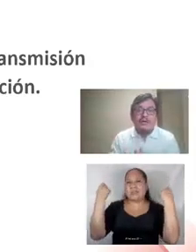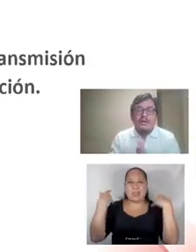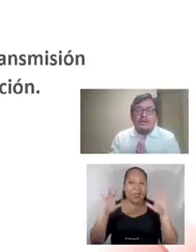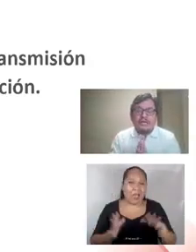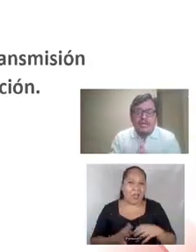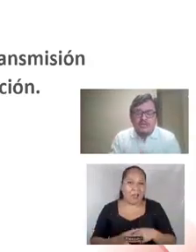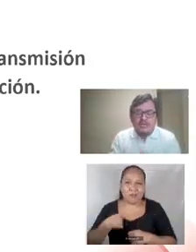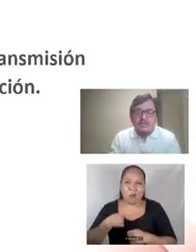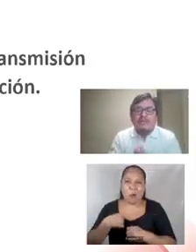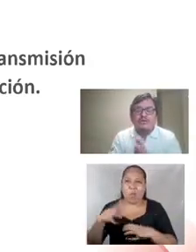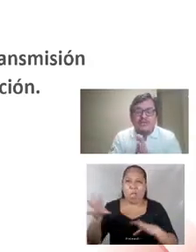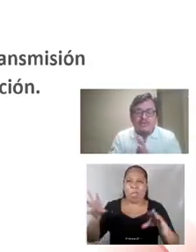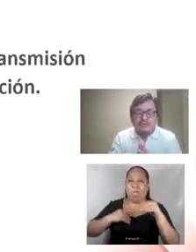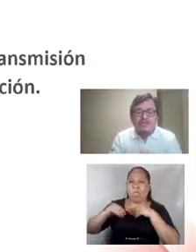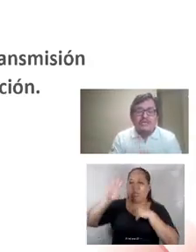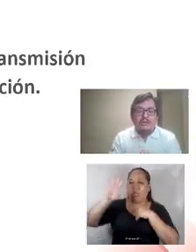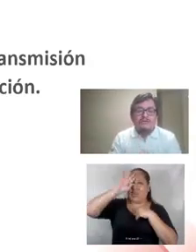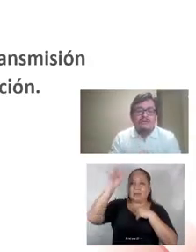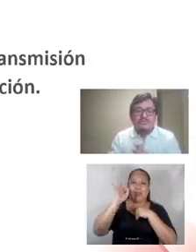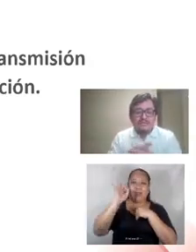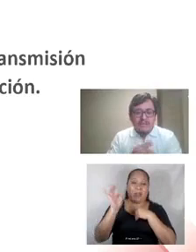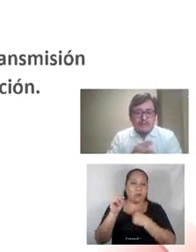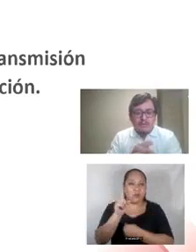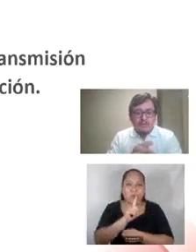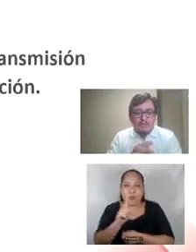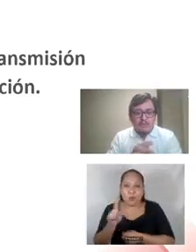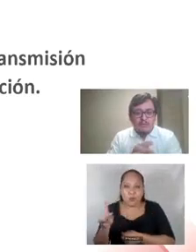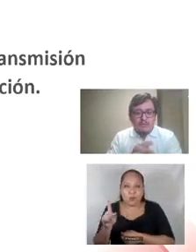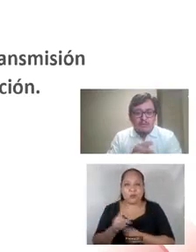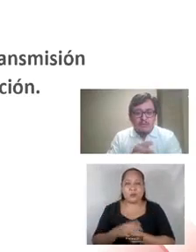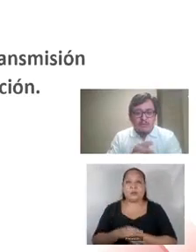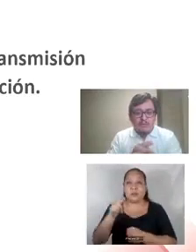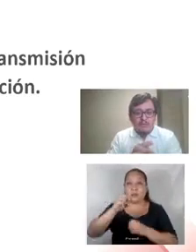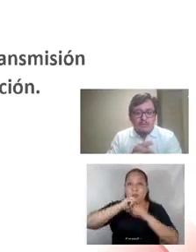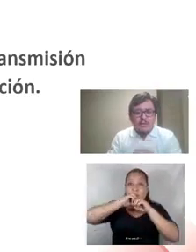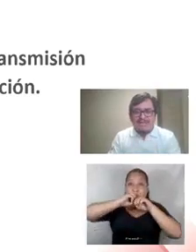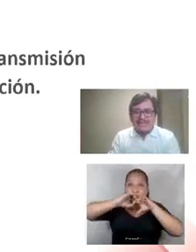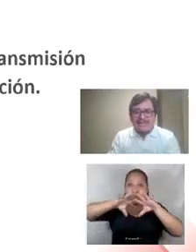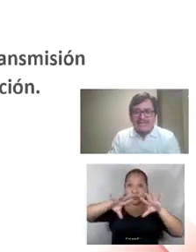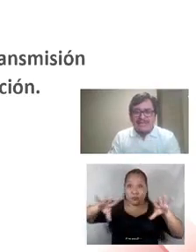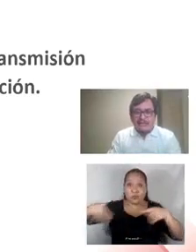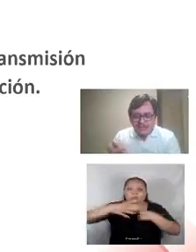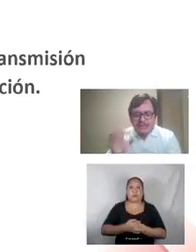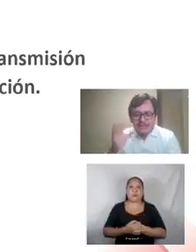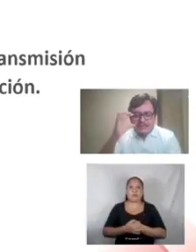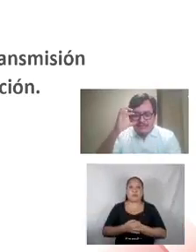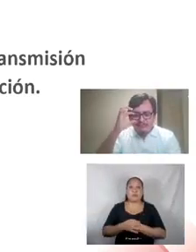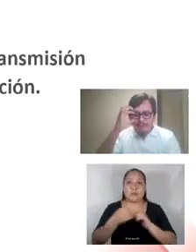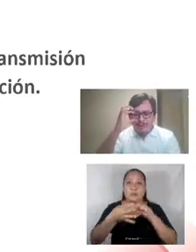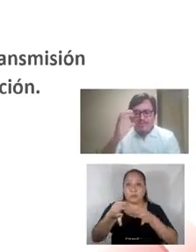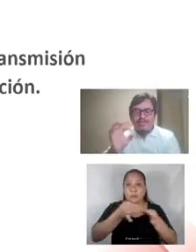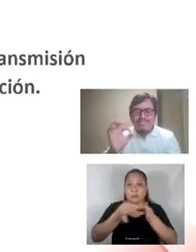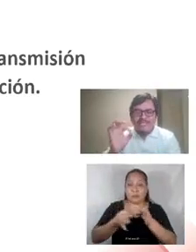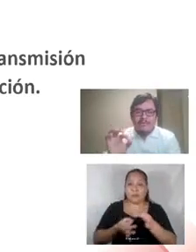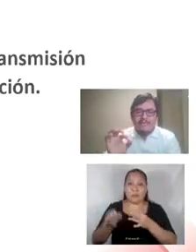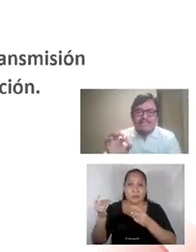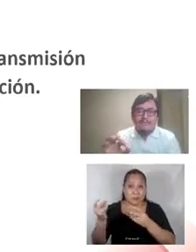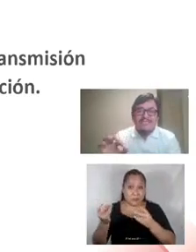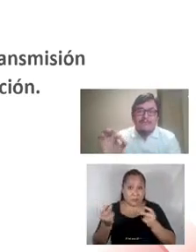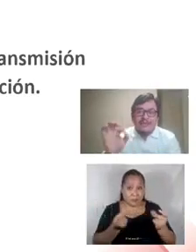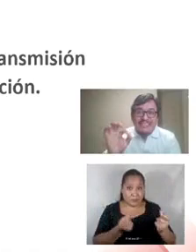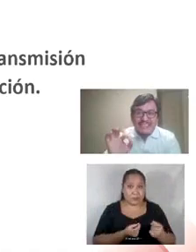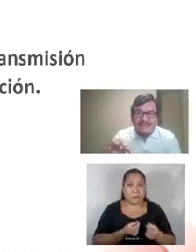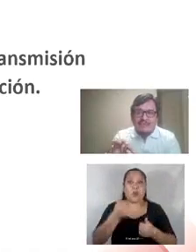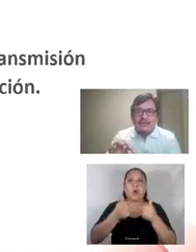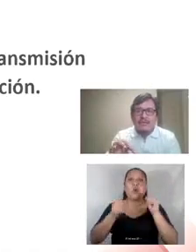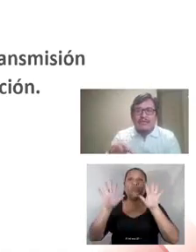de eso y eso tenemos que difundirlo. Entonces, voy a pasarles a explicar rápidamente cuáles son